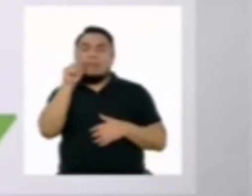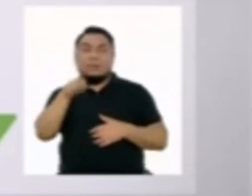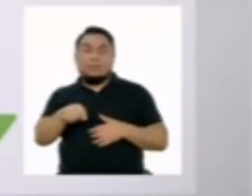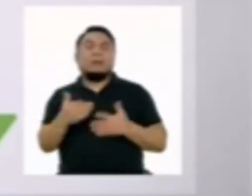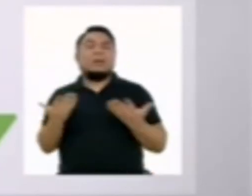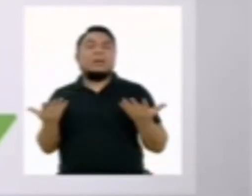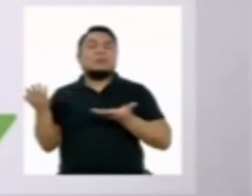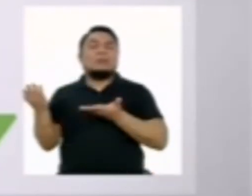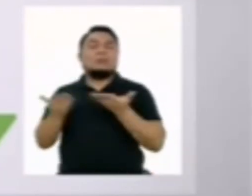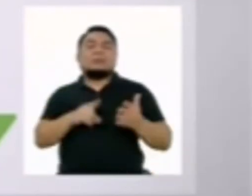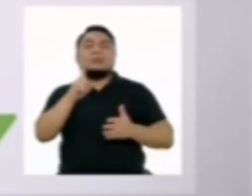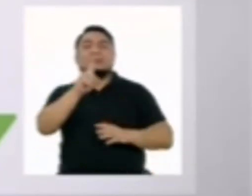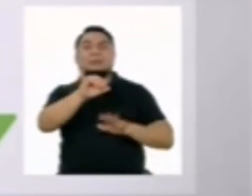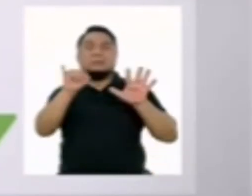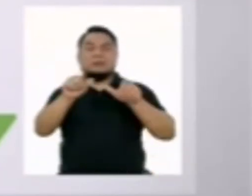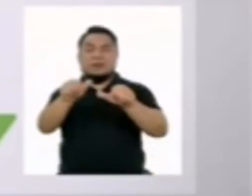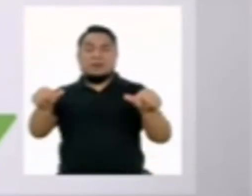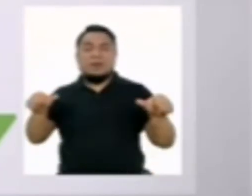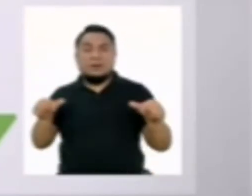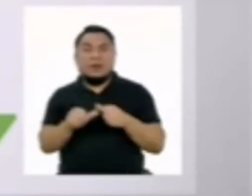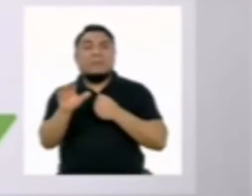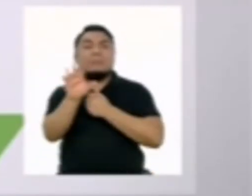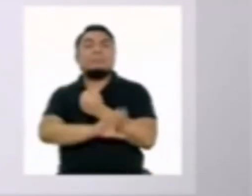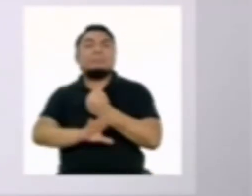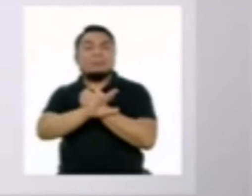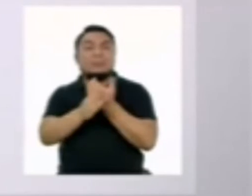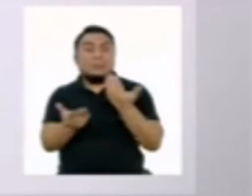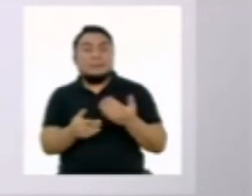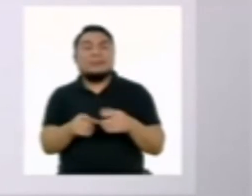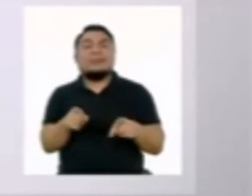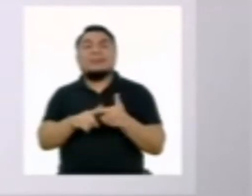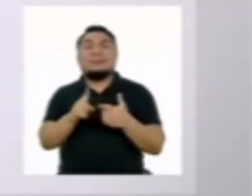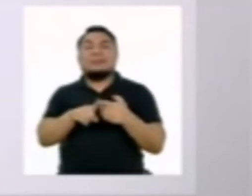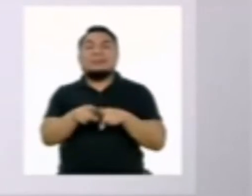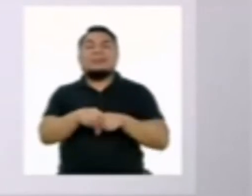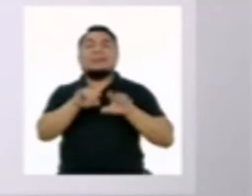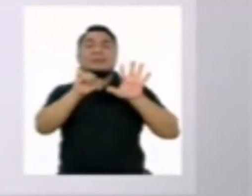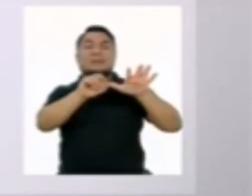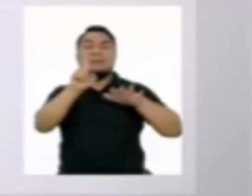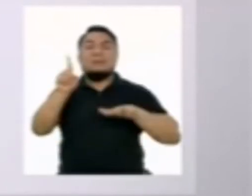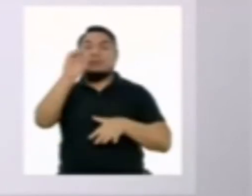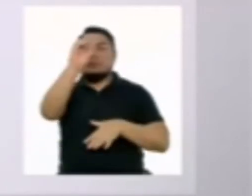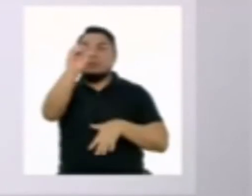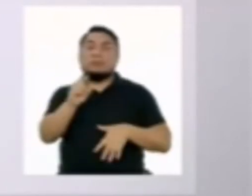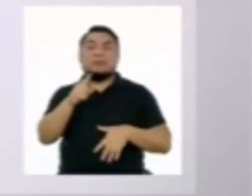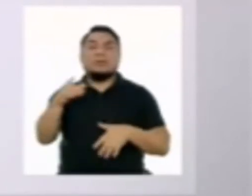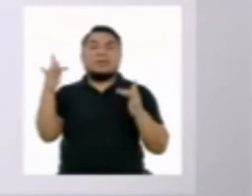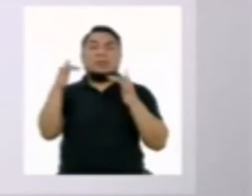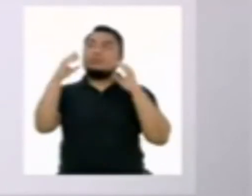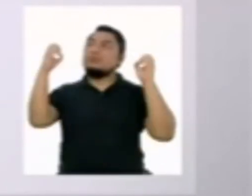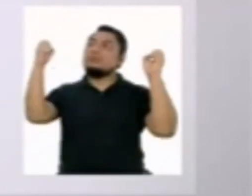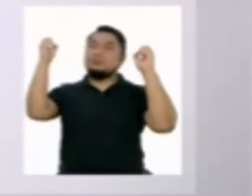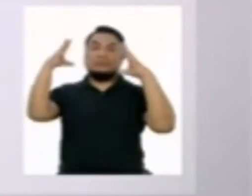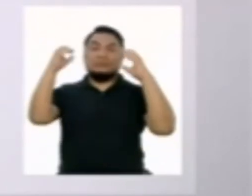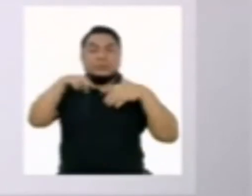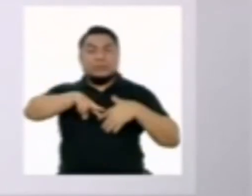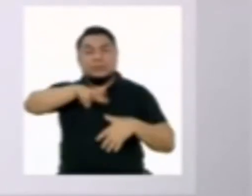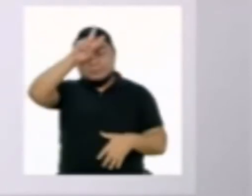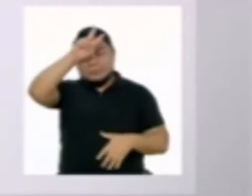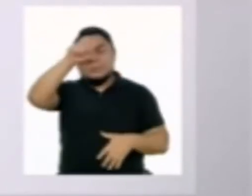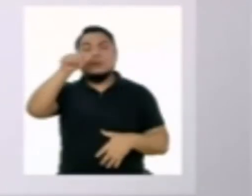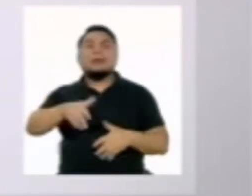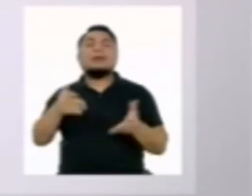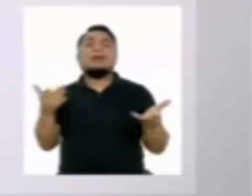provenientes de 16 áreas naturales protegidas. Por otro lado, el 61% de la energía hidroeléctrica en